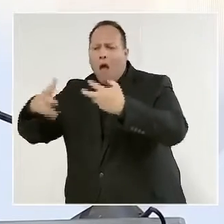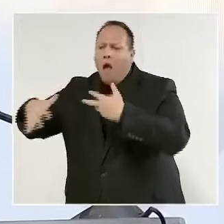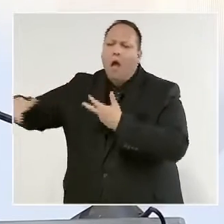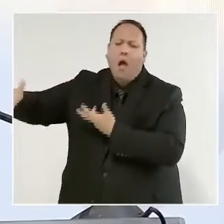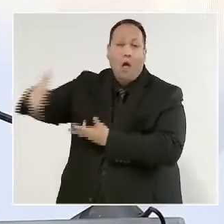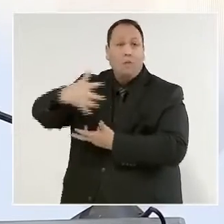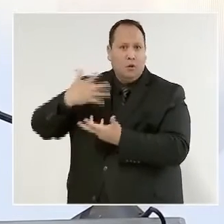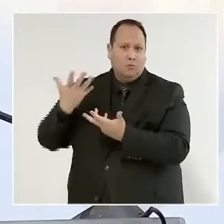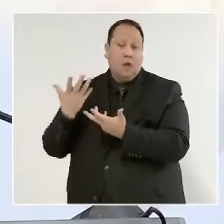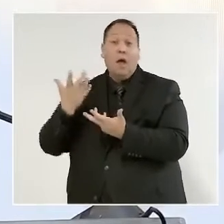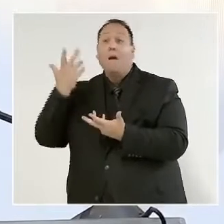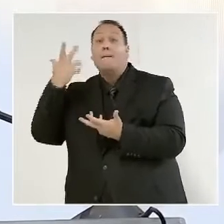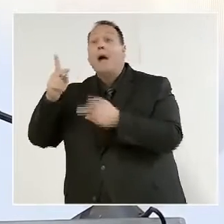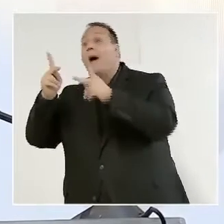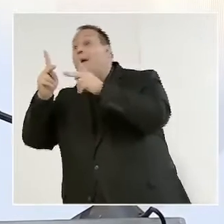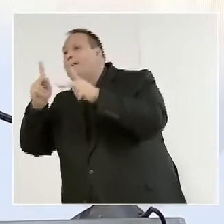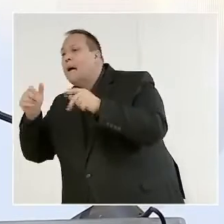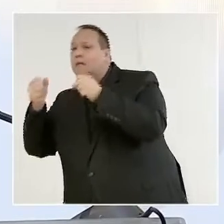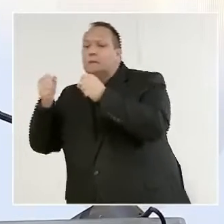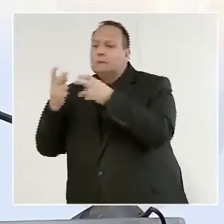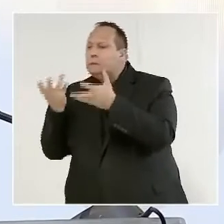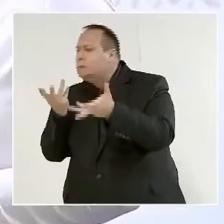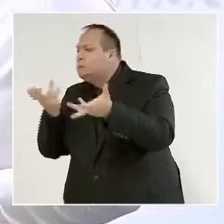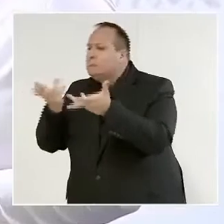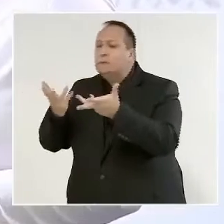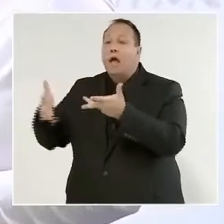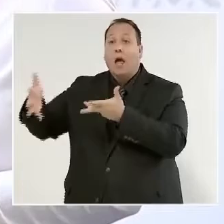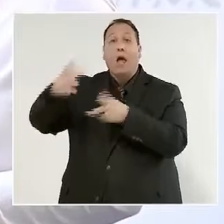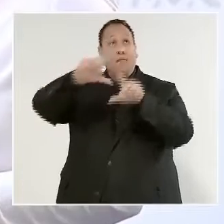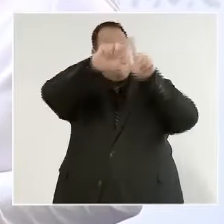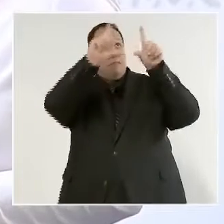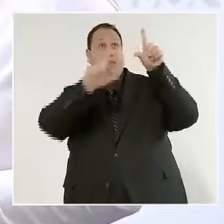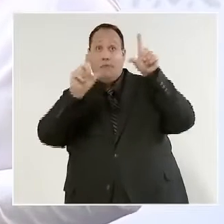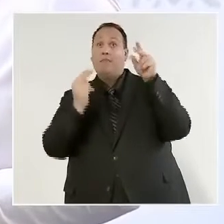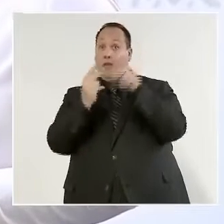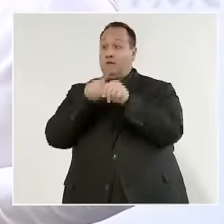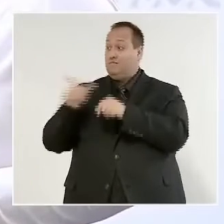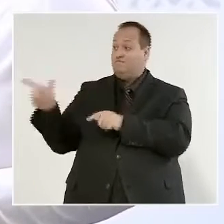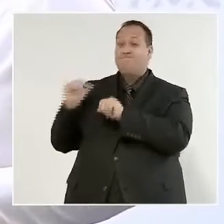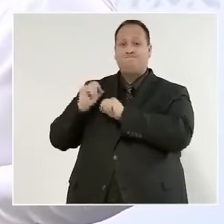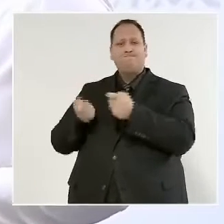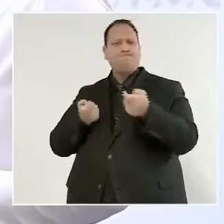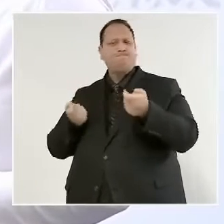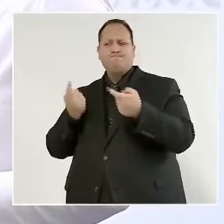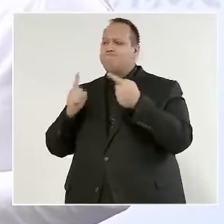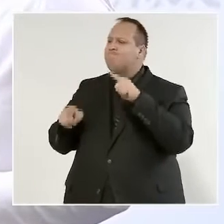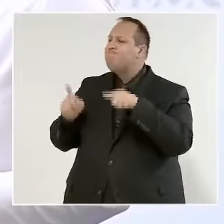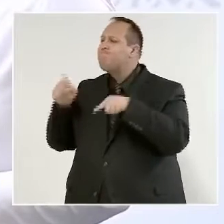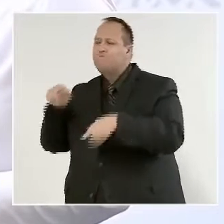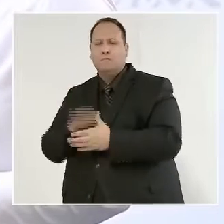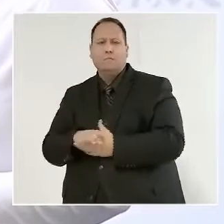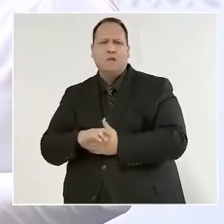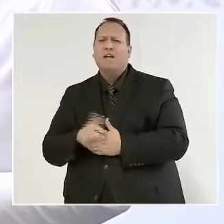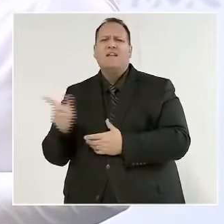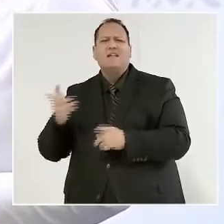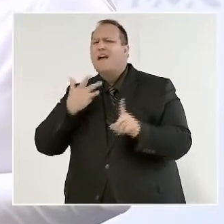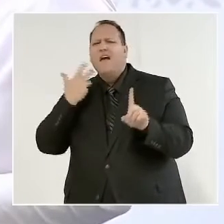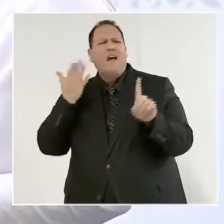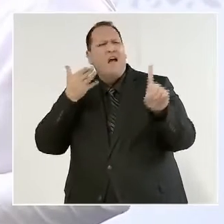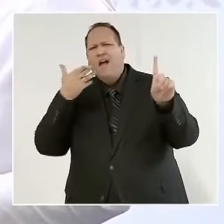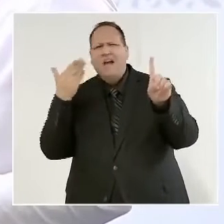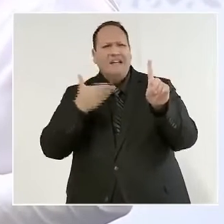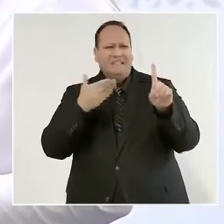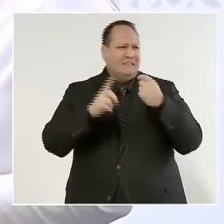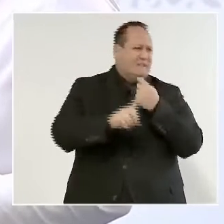en la mesa de construcción de paz y seguridad a nivel nacional. Busca